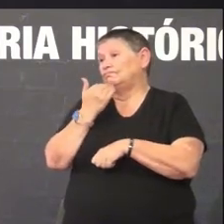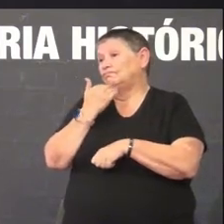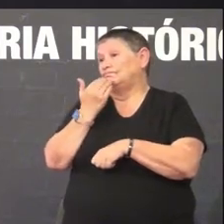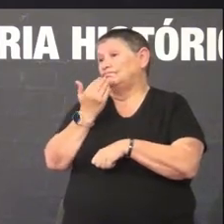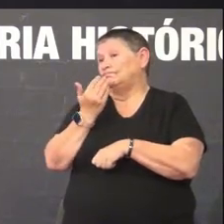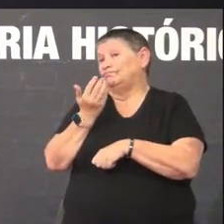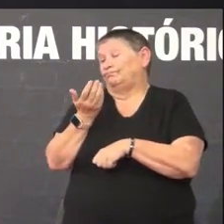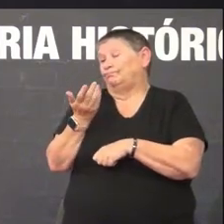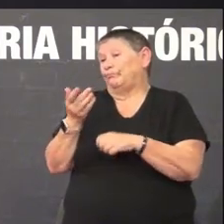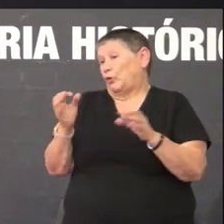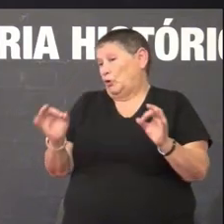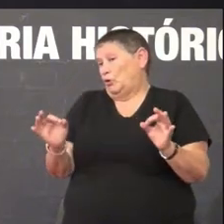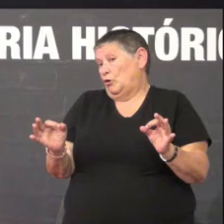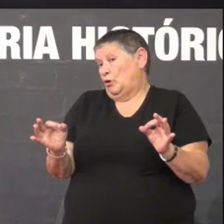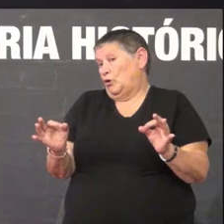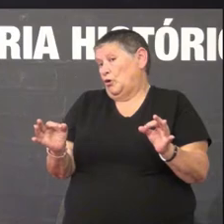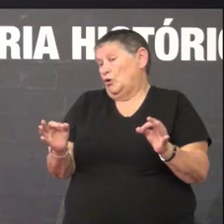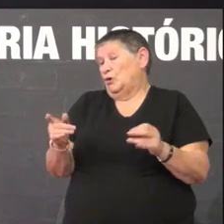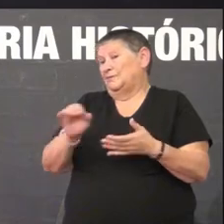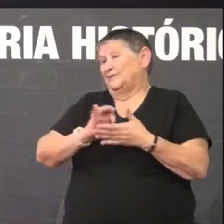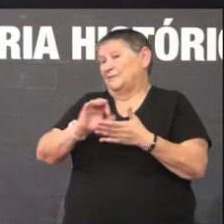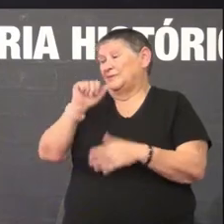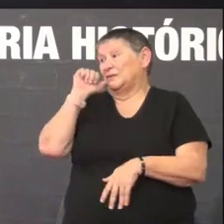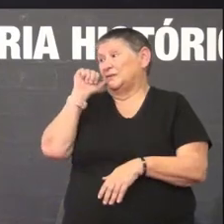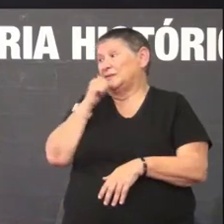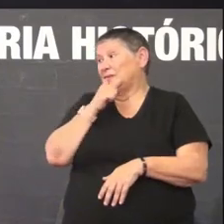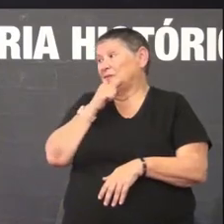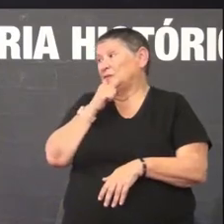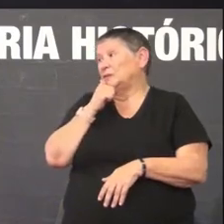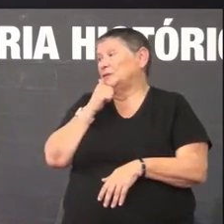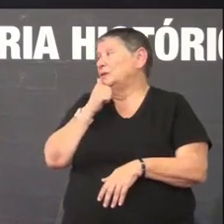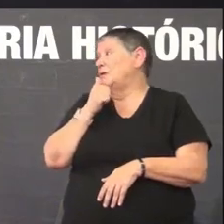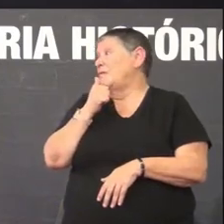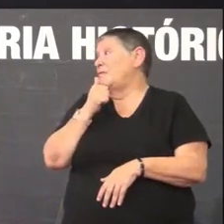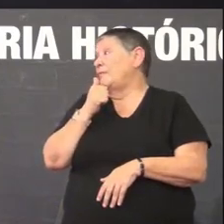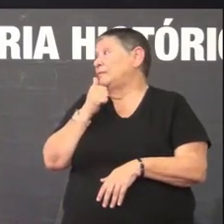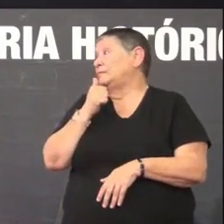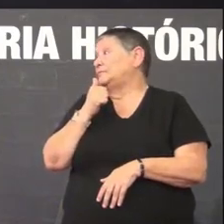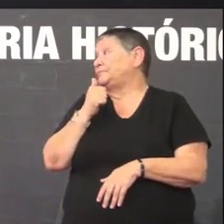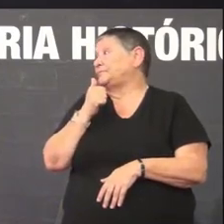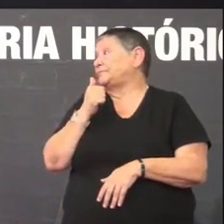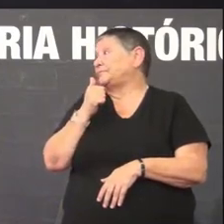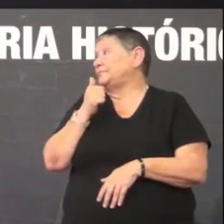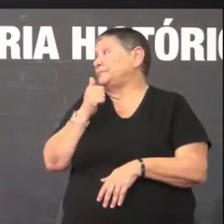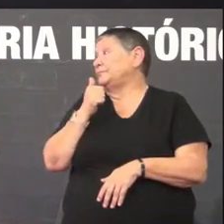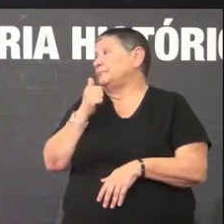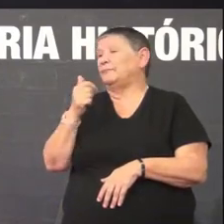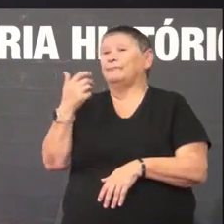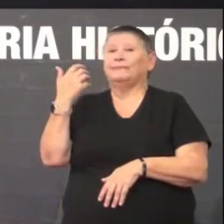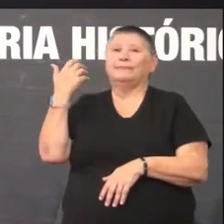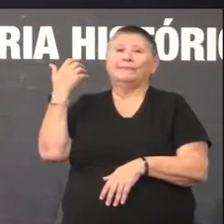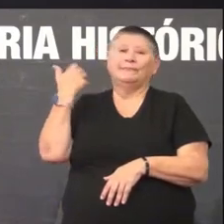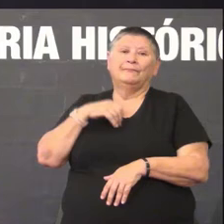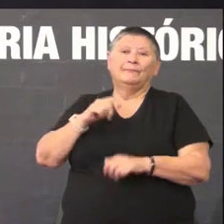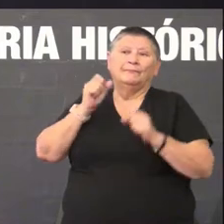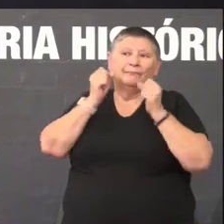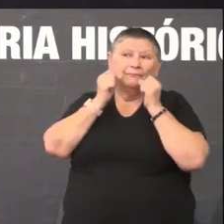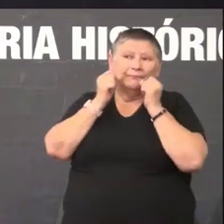lo lógico. El servicio secreto detecta que ya no tiene, que la monarquía